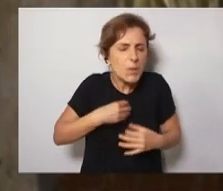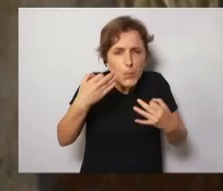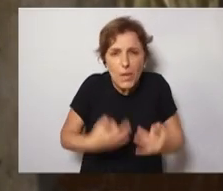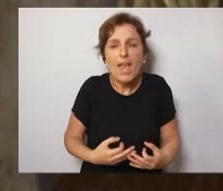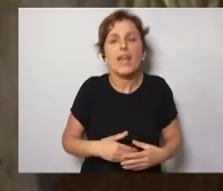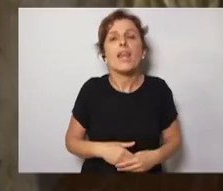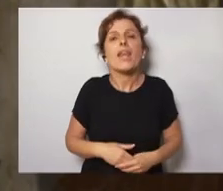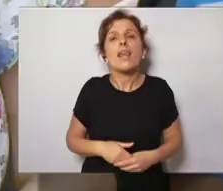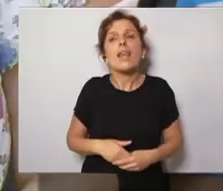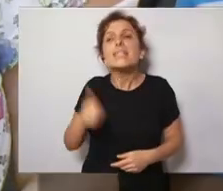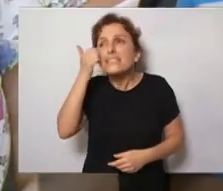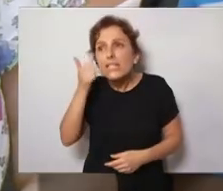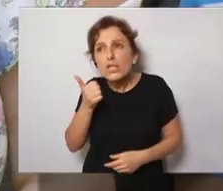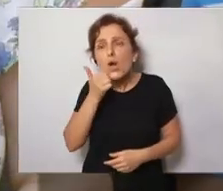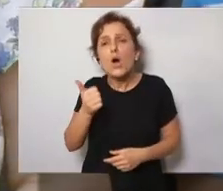oremos